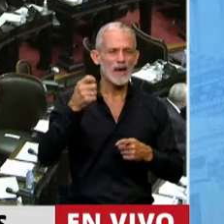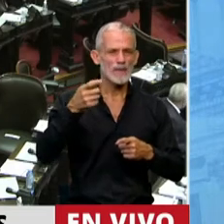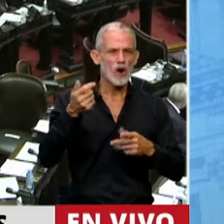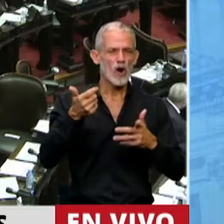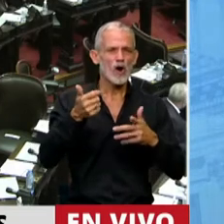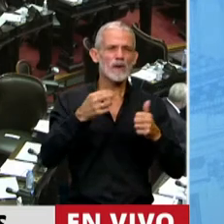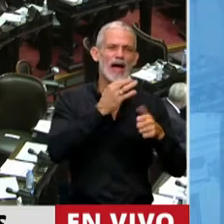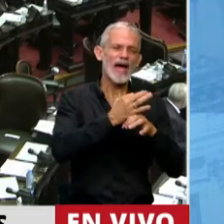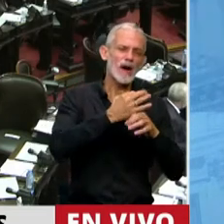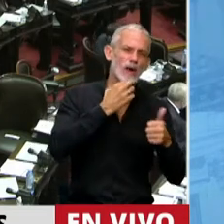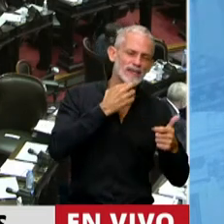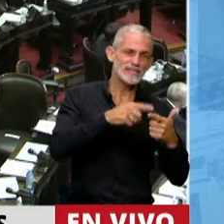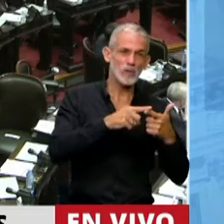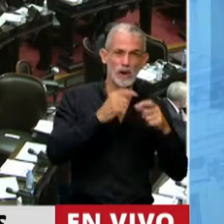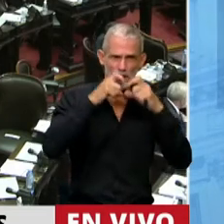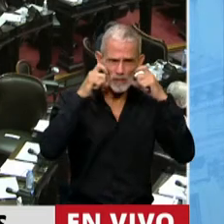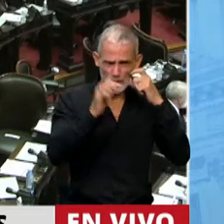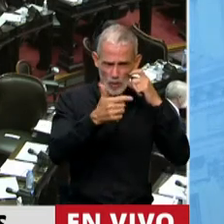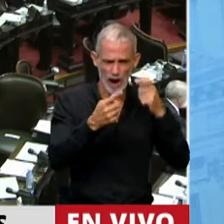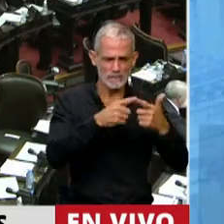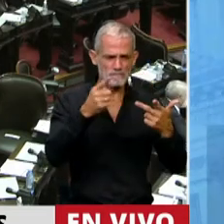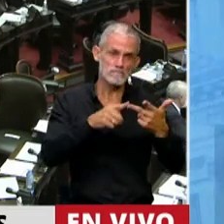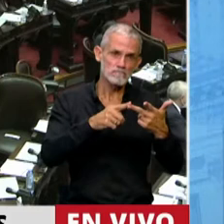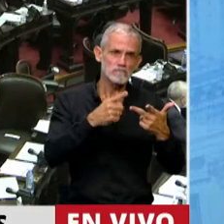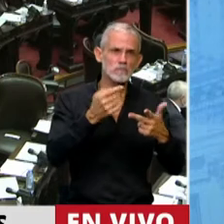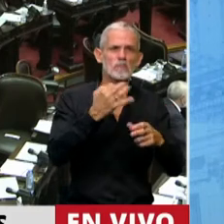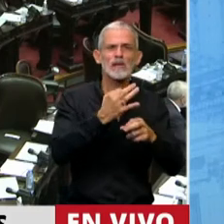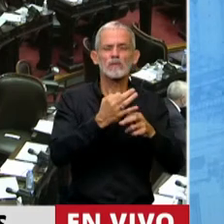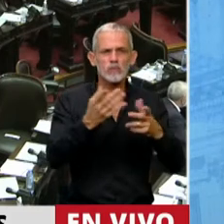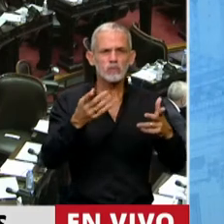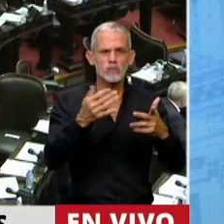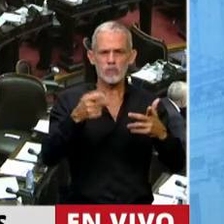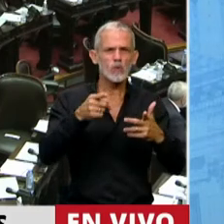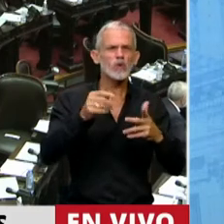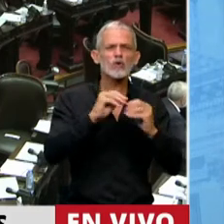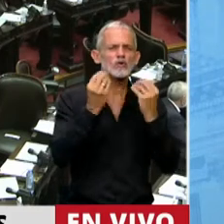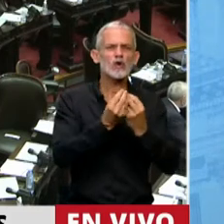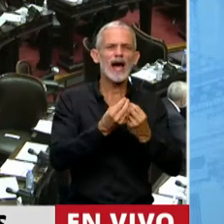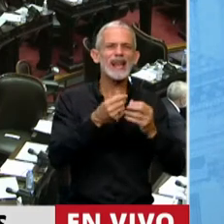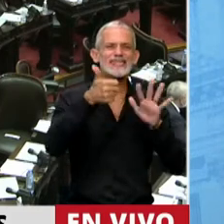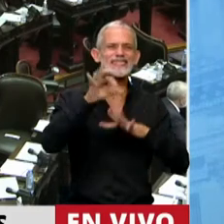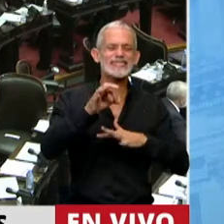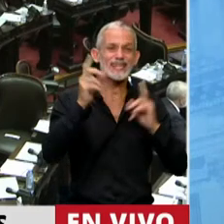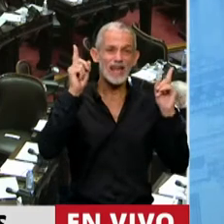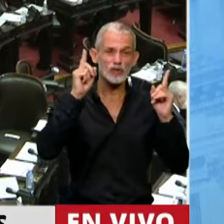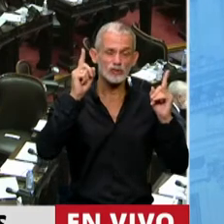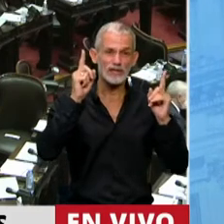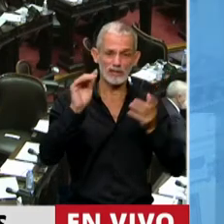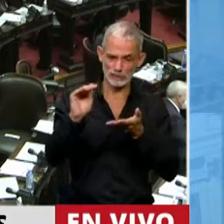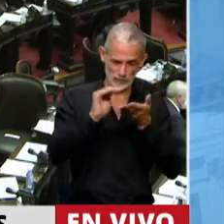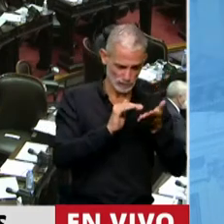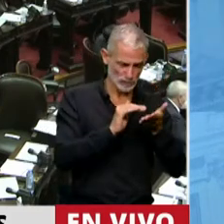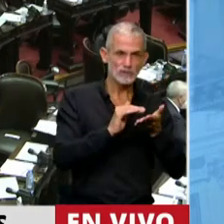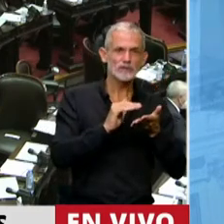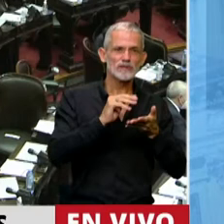escuela 19, Soldati, no tiene barbijos, ya hubo 15 contagios en la Ciudad de Buenos Aires, de 60 docentes le llegaron